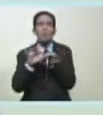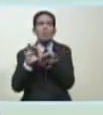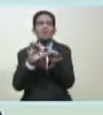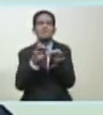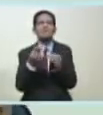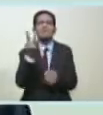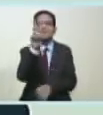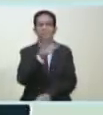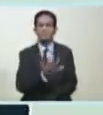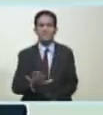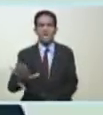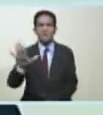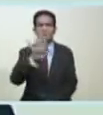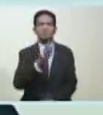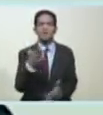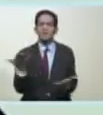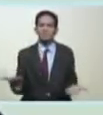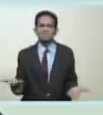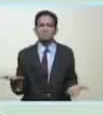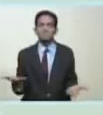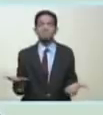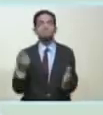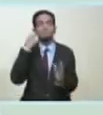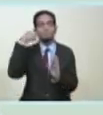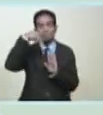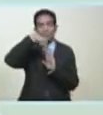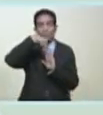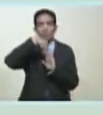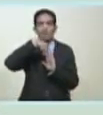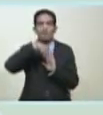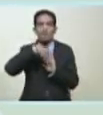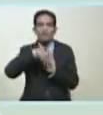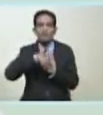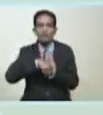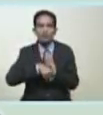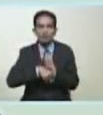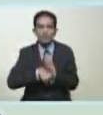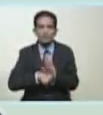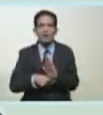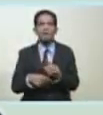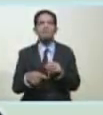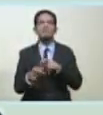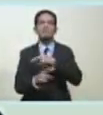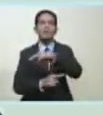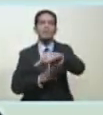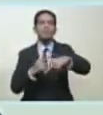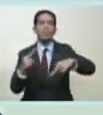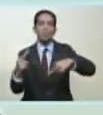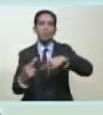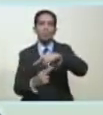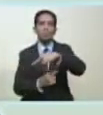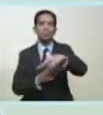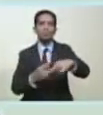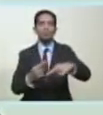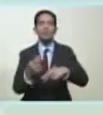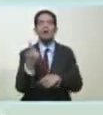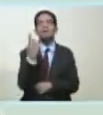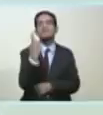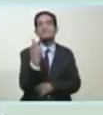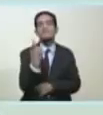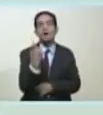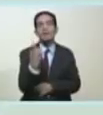nación para profundizar y retomar el camino revolucionario que es necesario